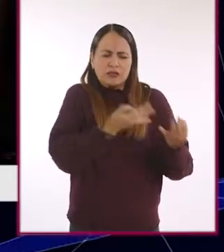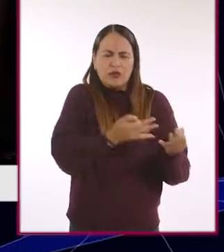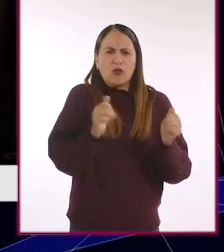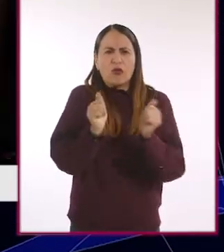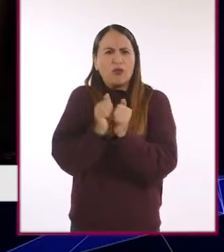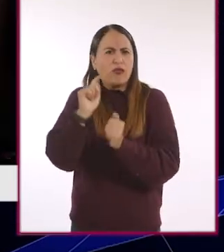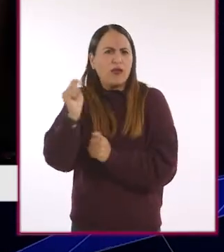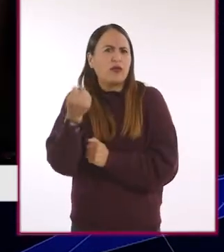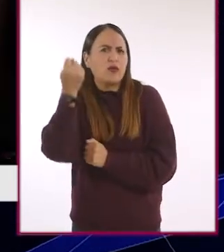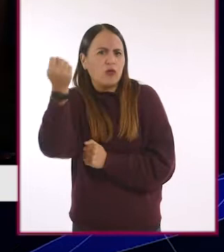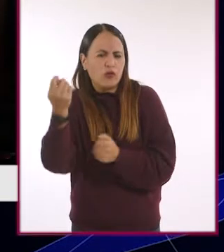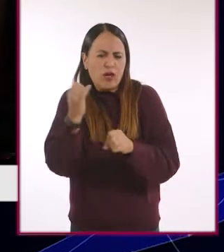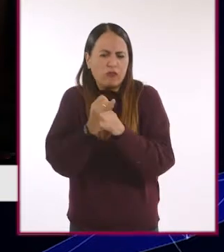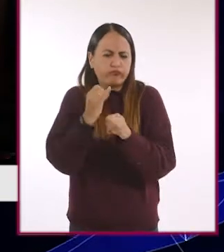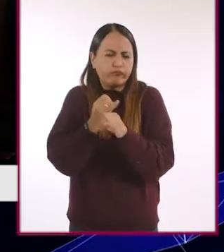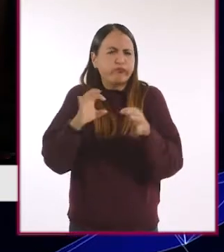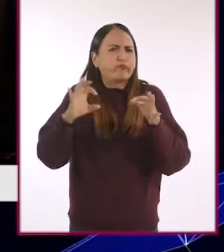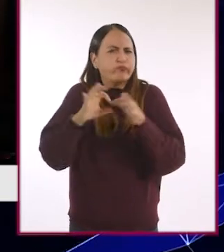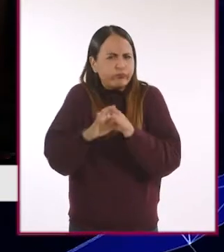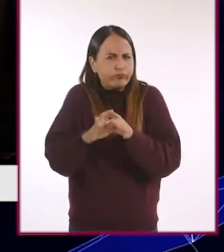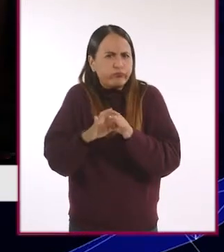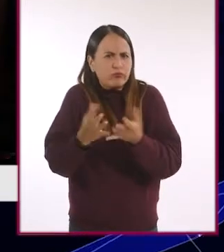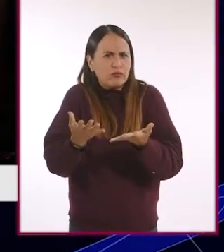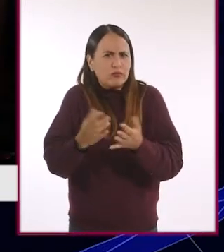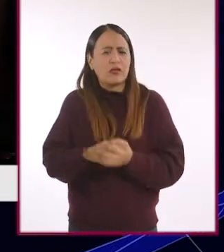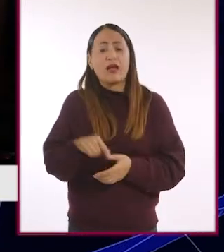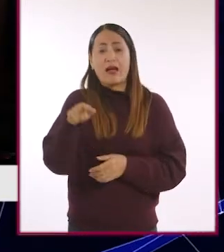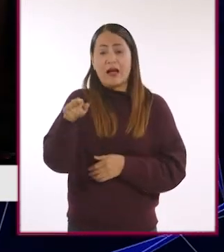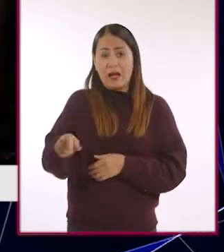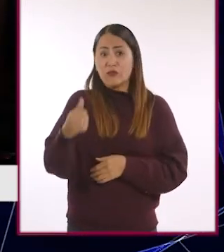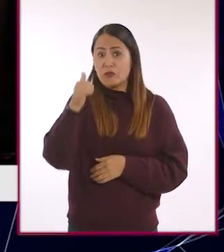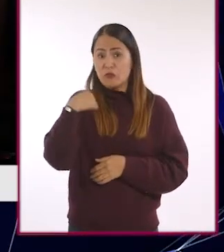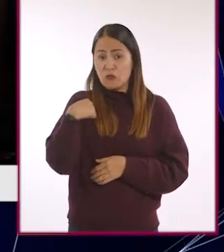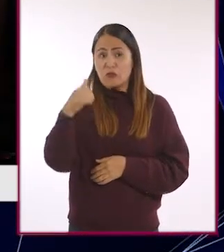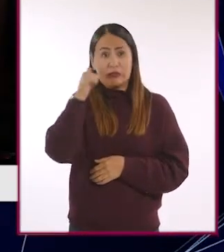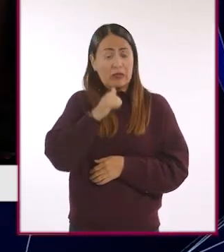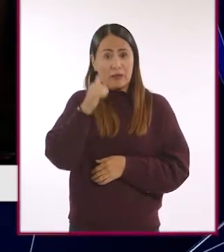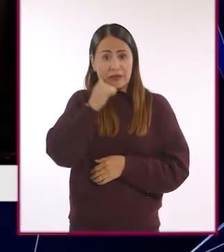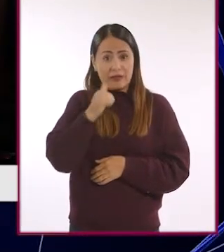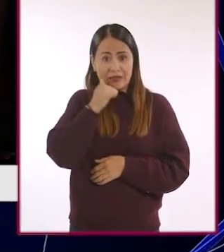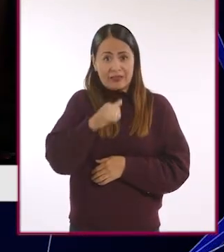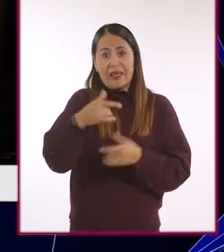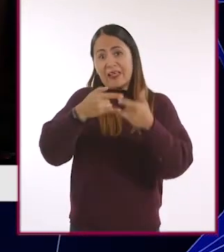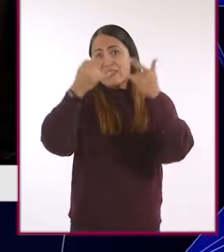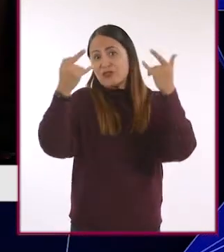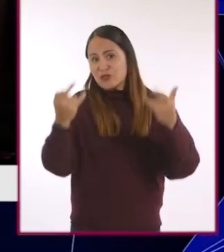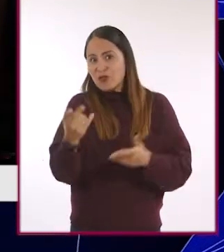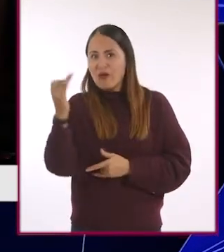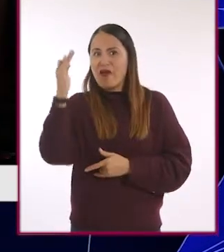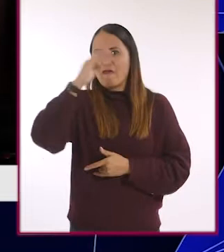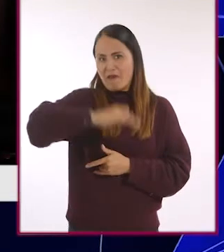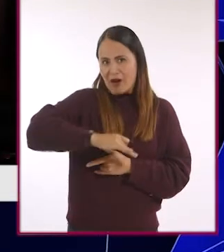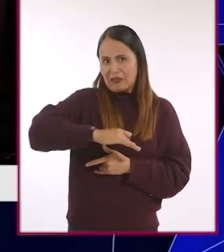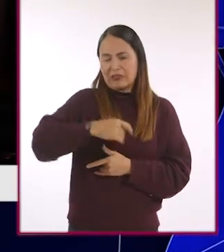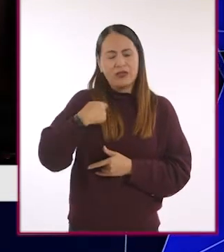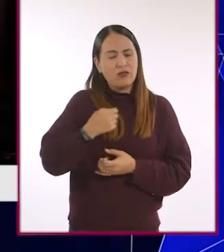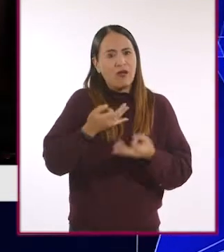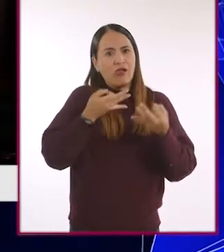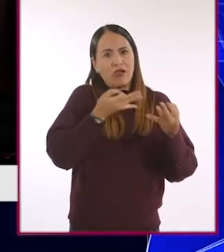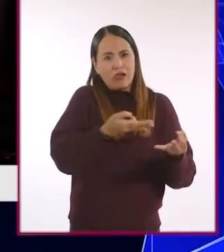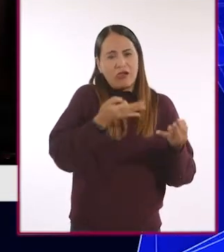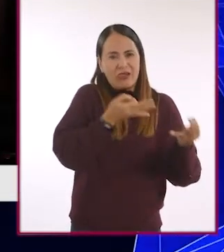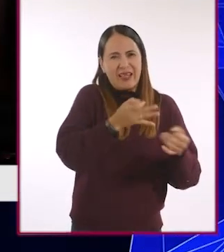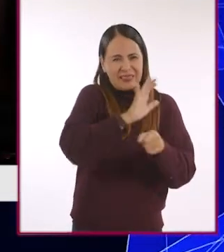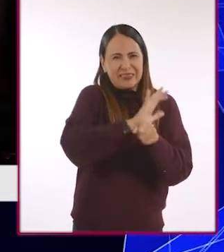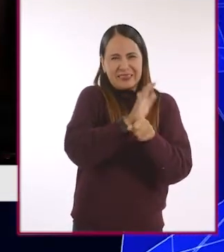Pues, como dice James Cameron, yo crecí con una dieta rigurosa de ciencia ficción, ¿no? Y me recuerdo